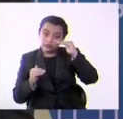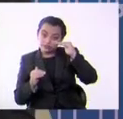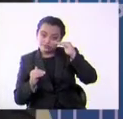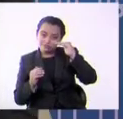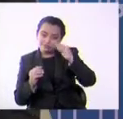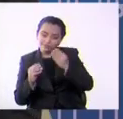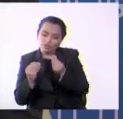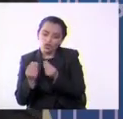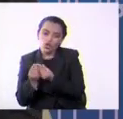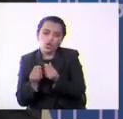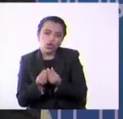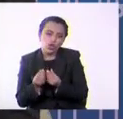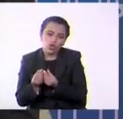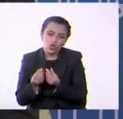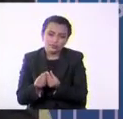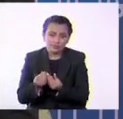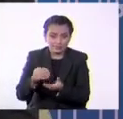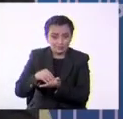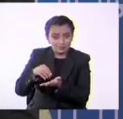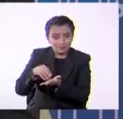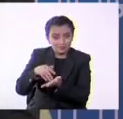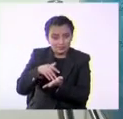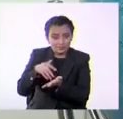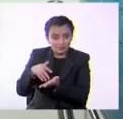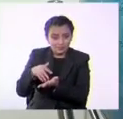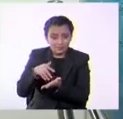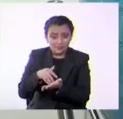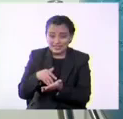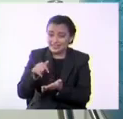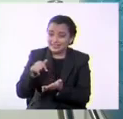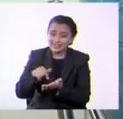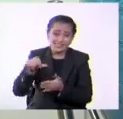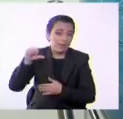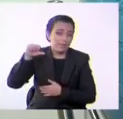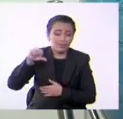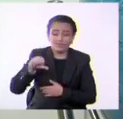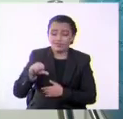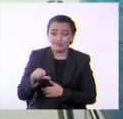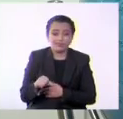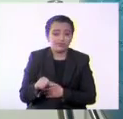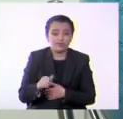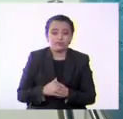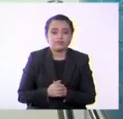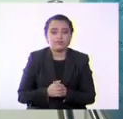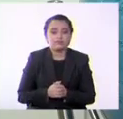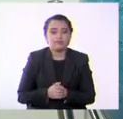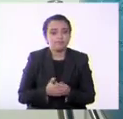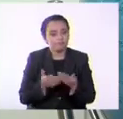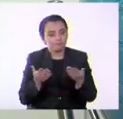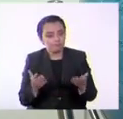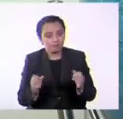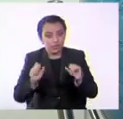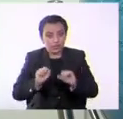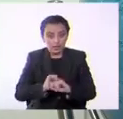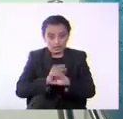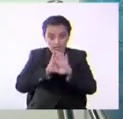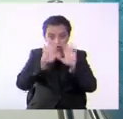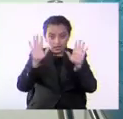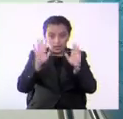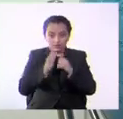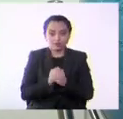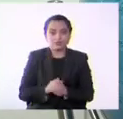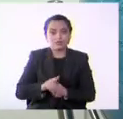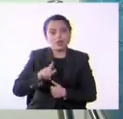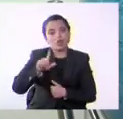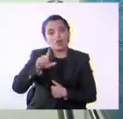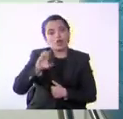que son afectadas. Tristemente, así es. es. Bueno, y para que nos quede más claro estos términos de localización y